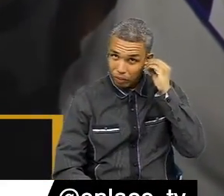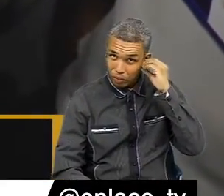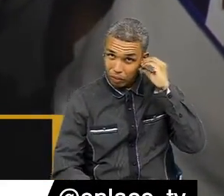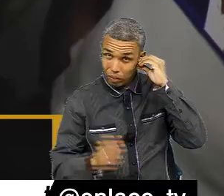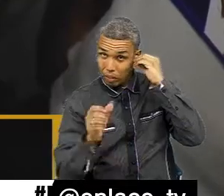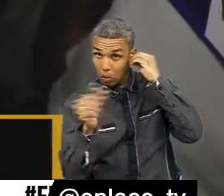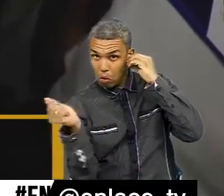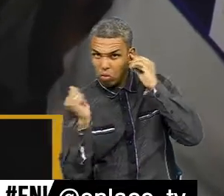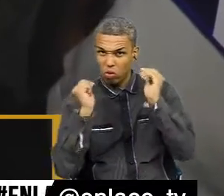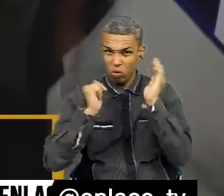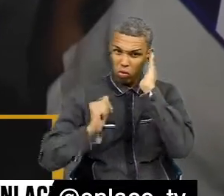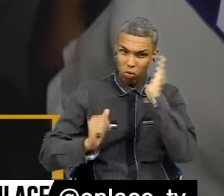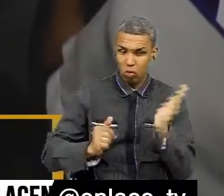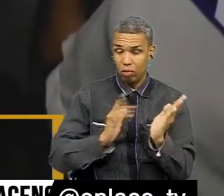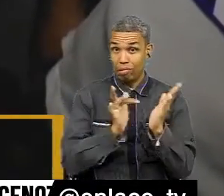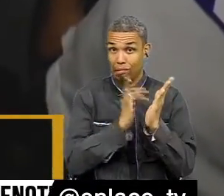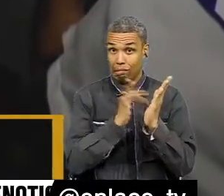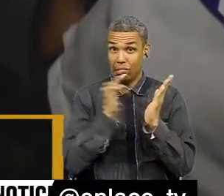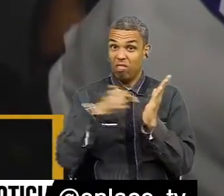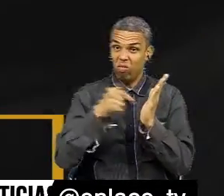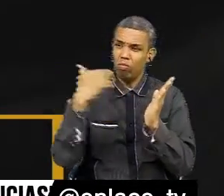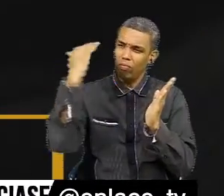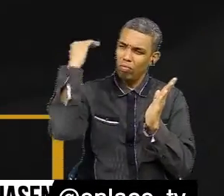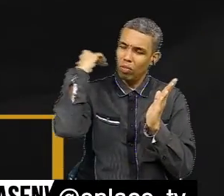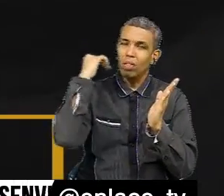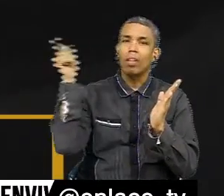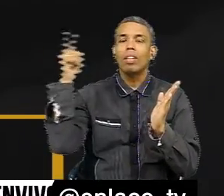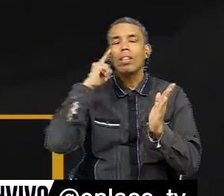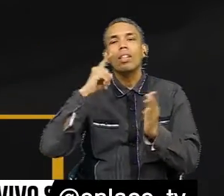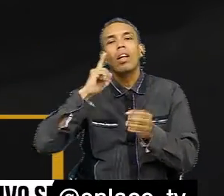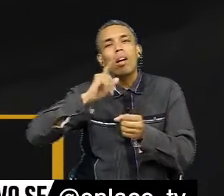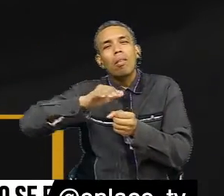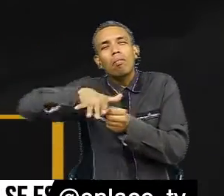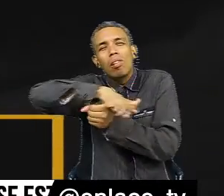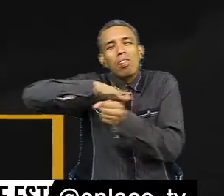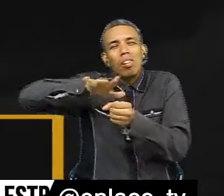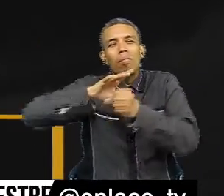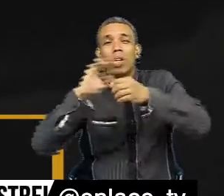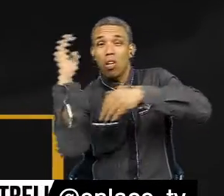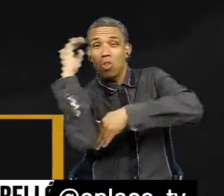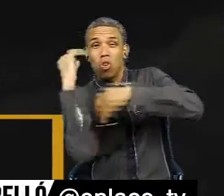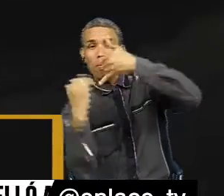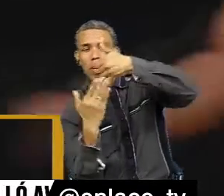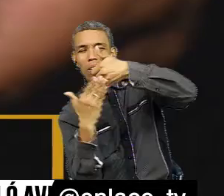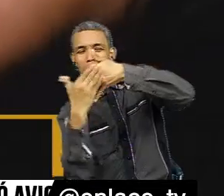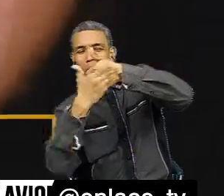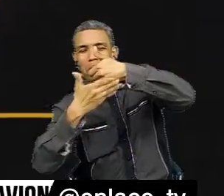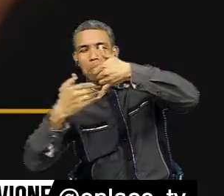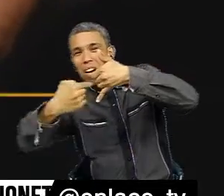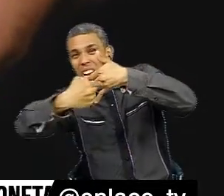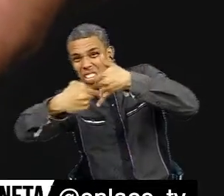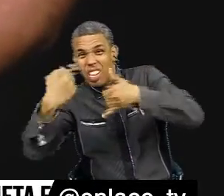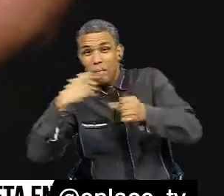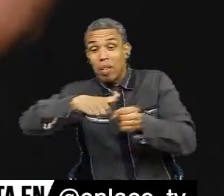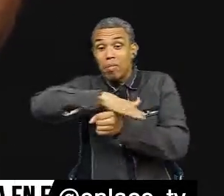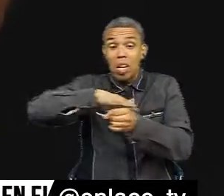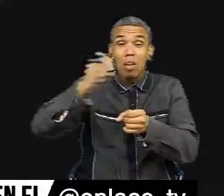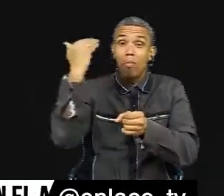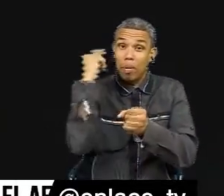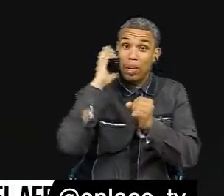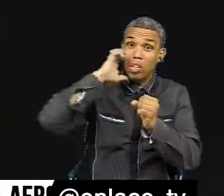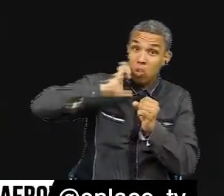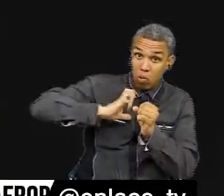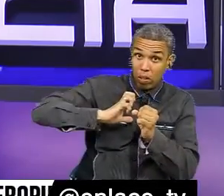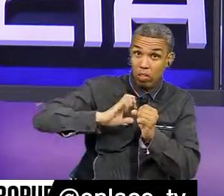estación de policía de Barranca Bermeja y que fue robado en Cundinamarca. Están tras la pista de su propietario para que sea entregado en la misma